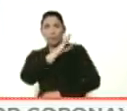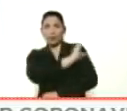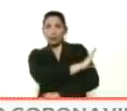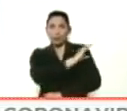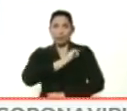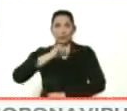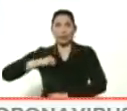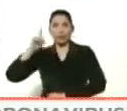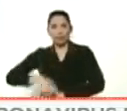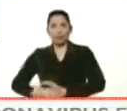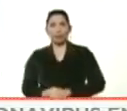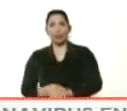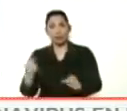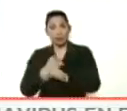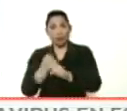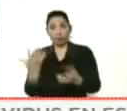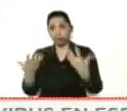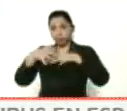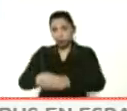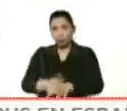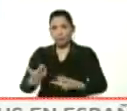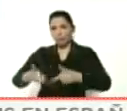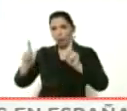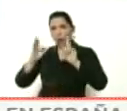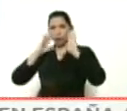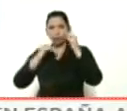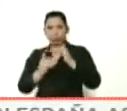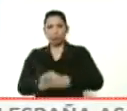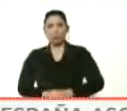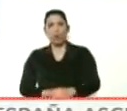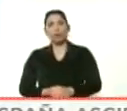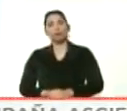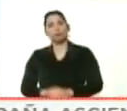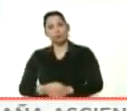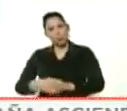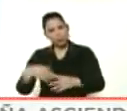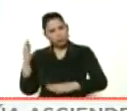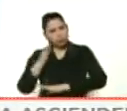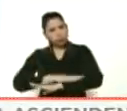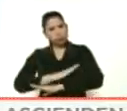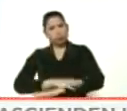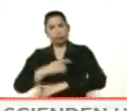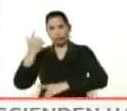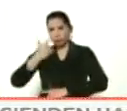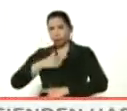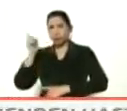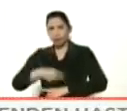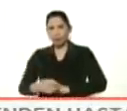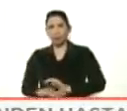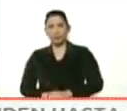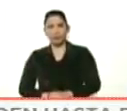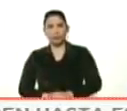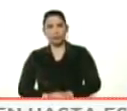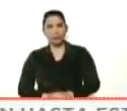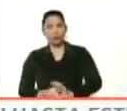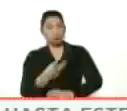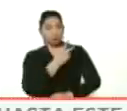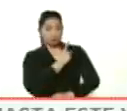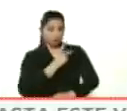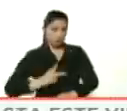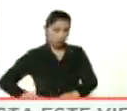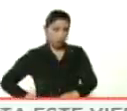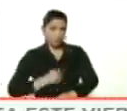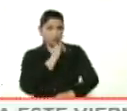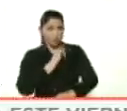trabajando de manera coordinada, pues nos permite atender con holgura cualquier caso que se presente. Fíjense, mi vicepresidente, me